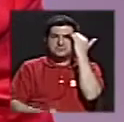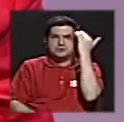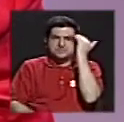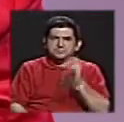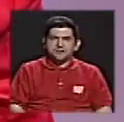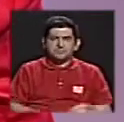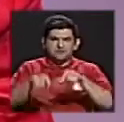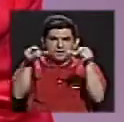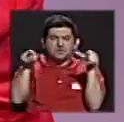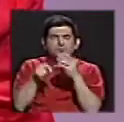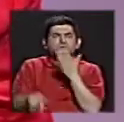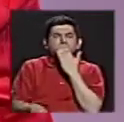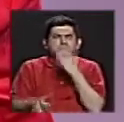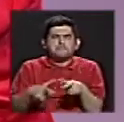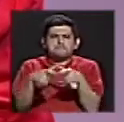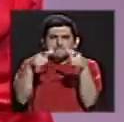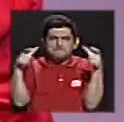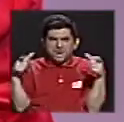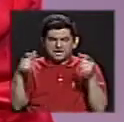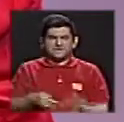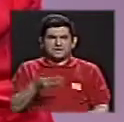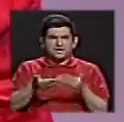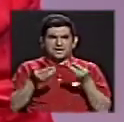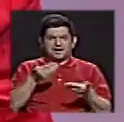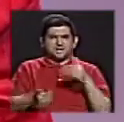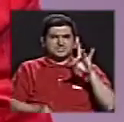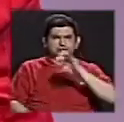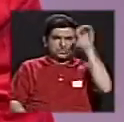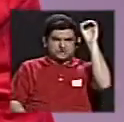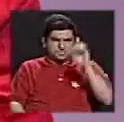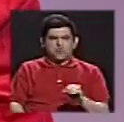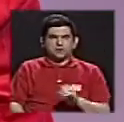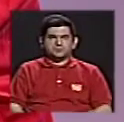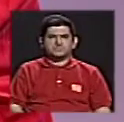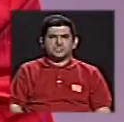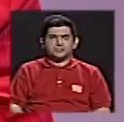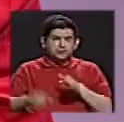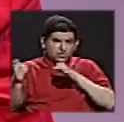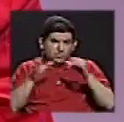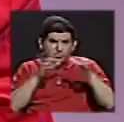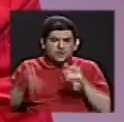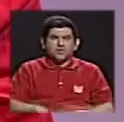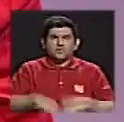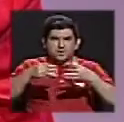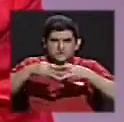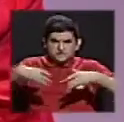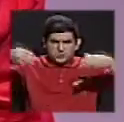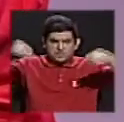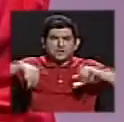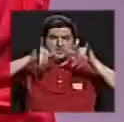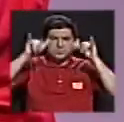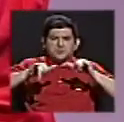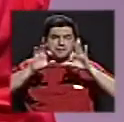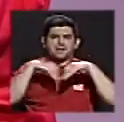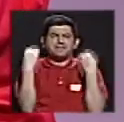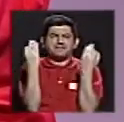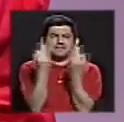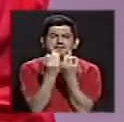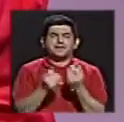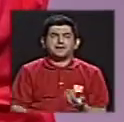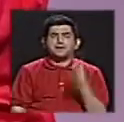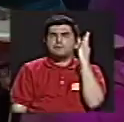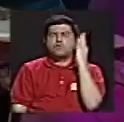que la zona indígena, mayor parte, o sea, casi le podría decir que el 80% de la comercialización de plátano y la mantención de las familias está